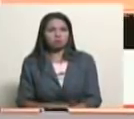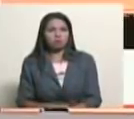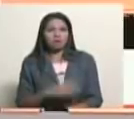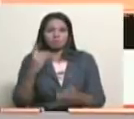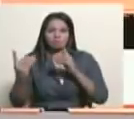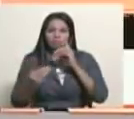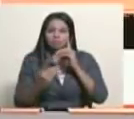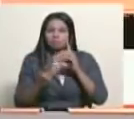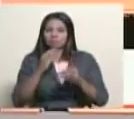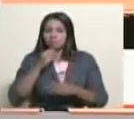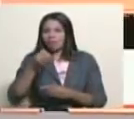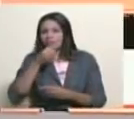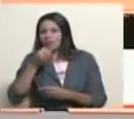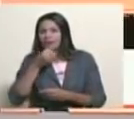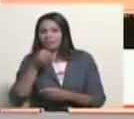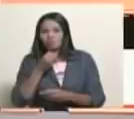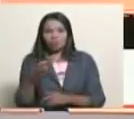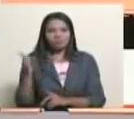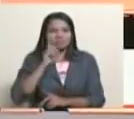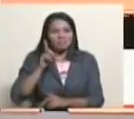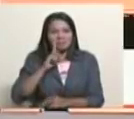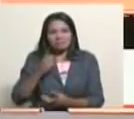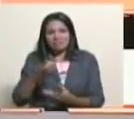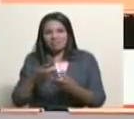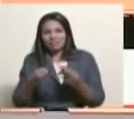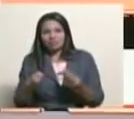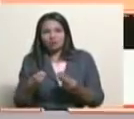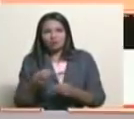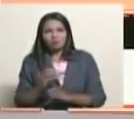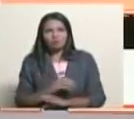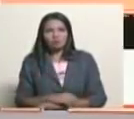declaraciones, de mentiras.